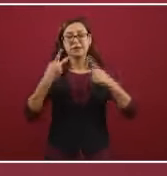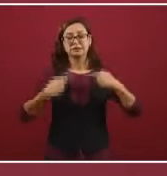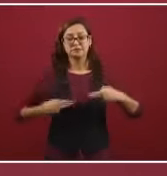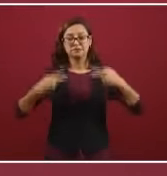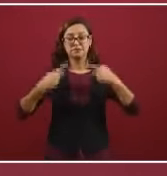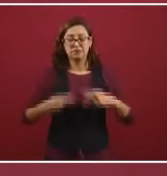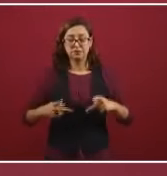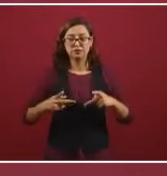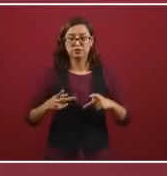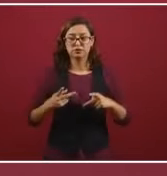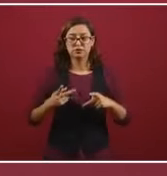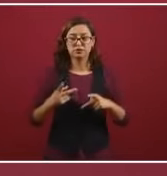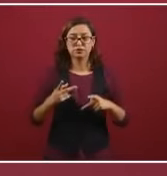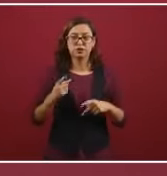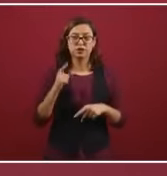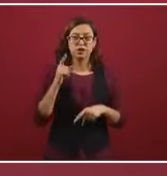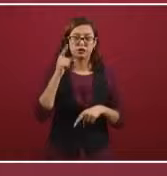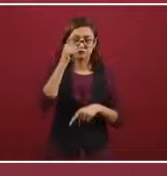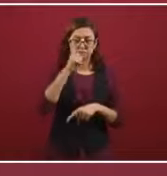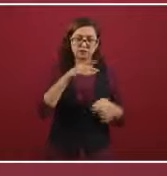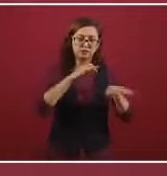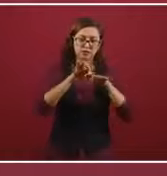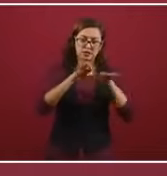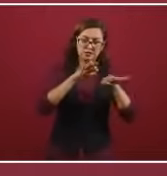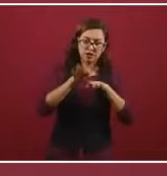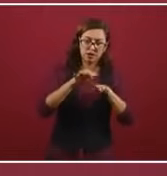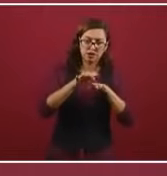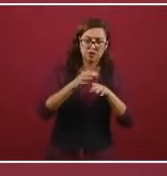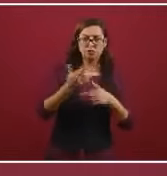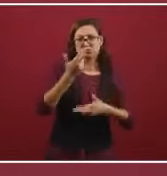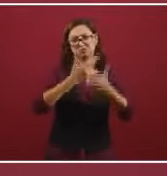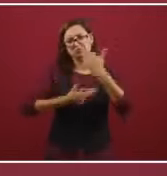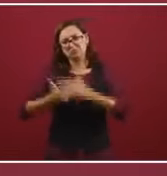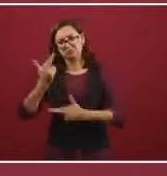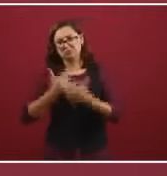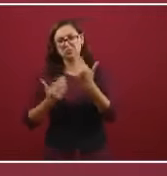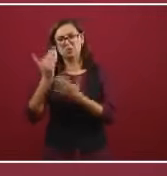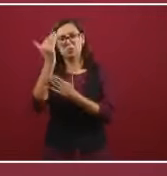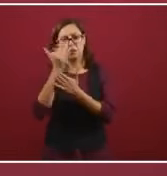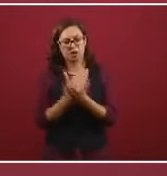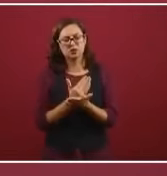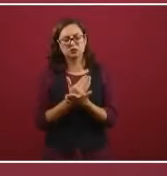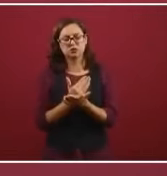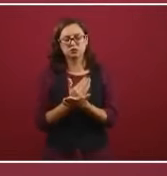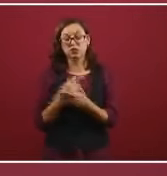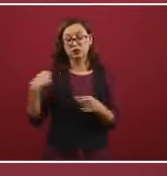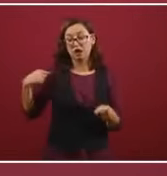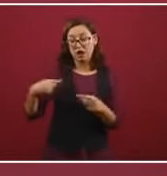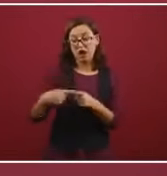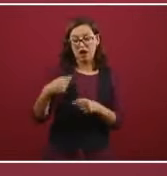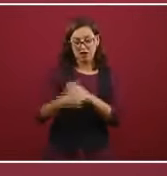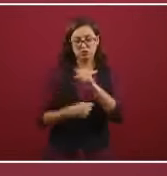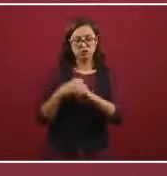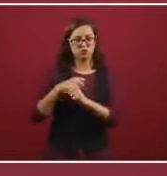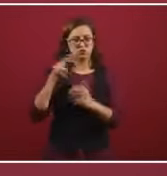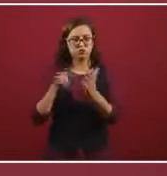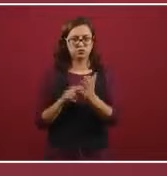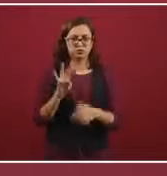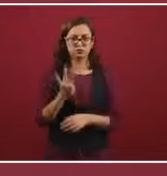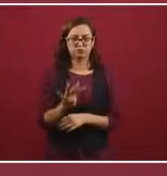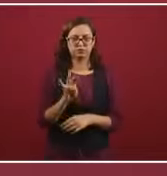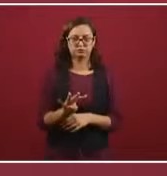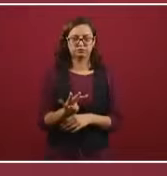de trabajo que los que nos son repatriados cada año a México, sobre todo este año que va en curso.